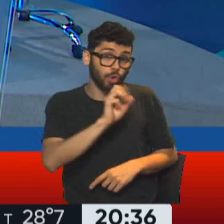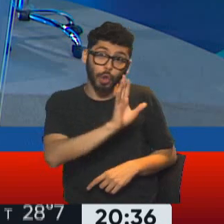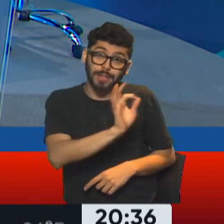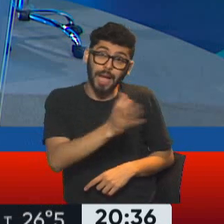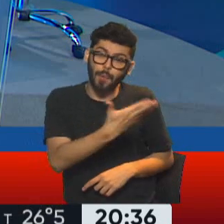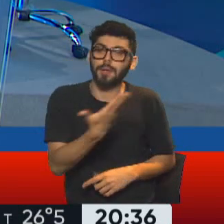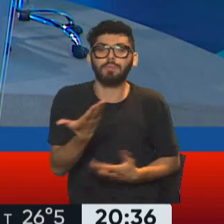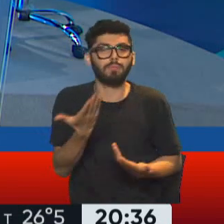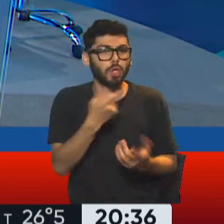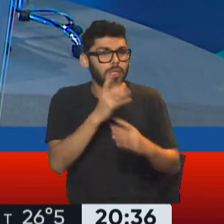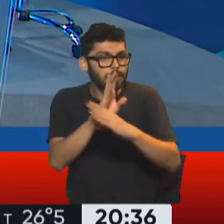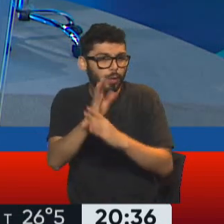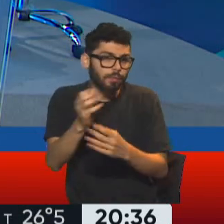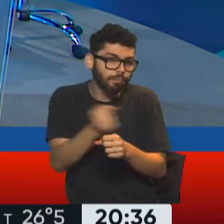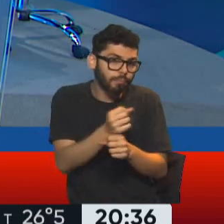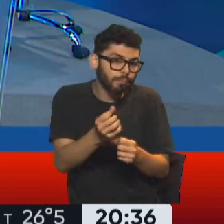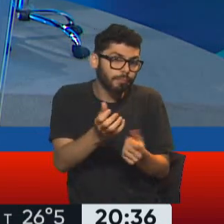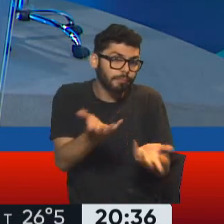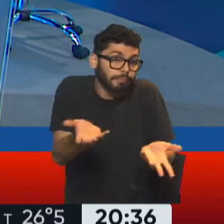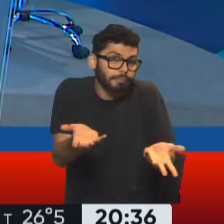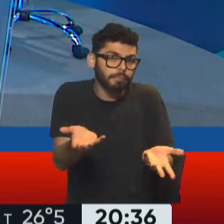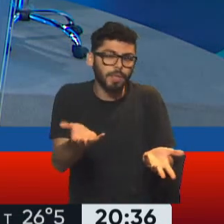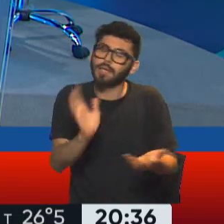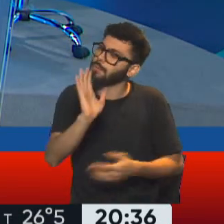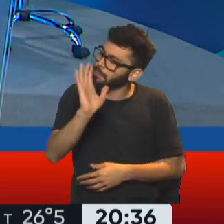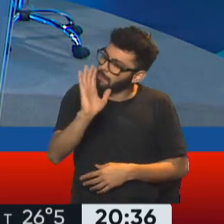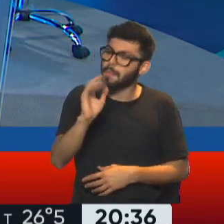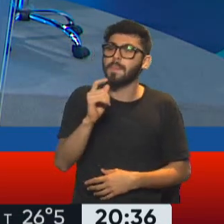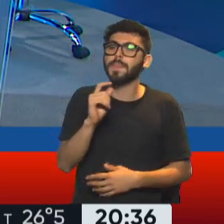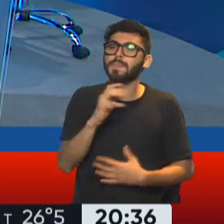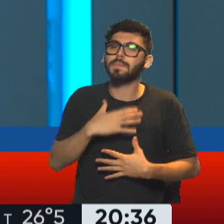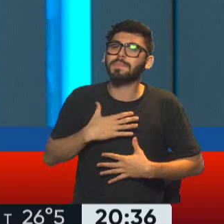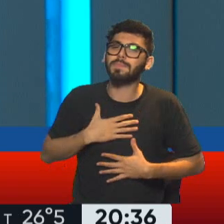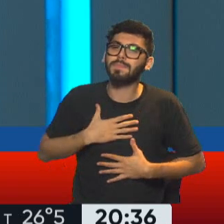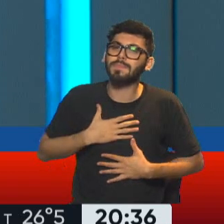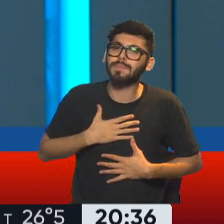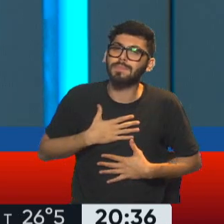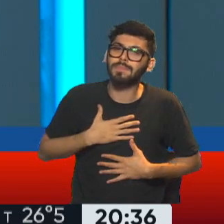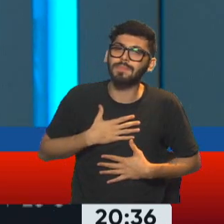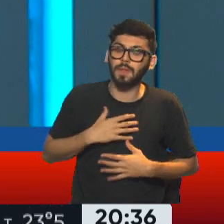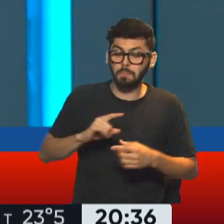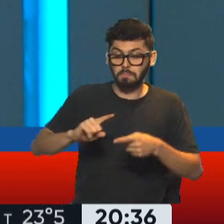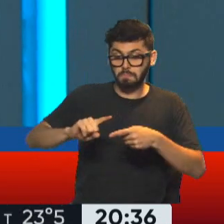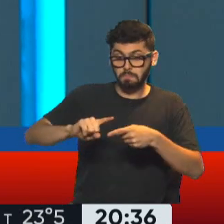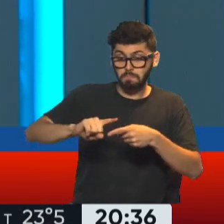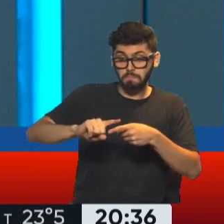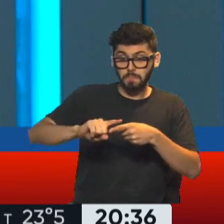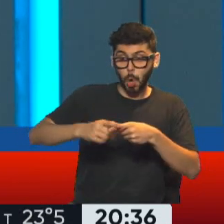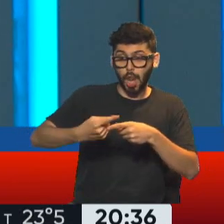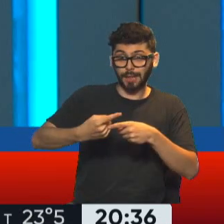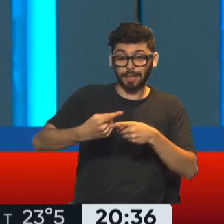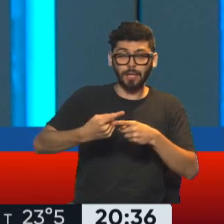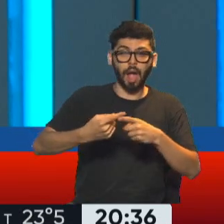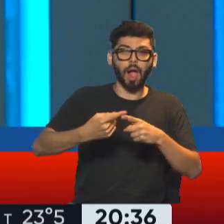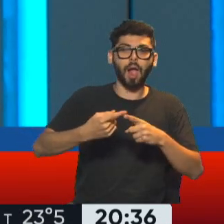espionaje, hay espionaje. Yo creo que la utilización en la política de los hechos